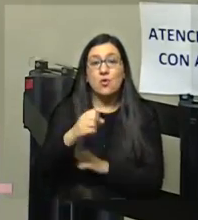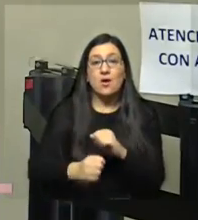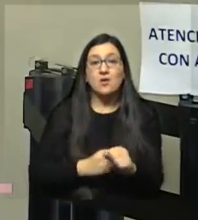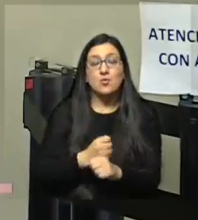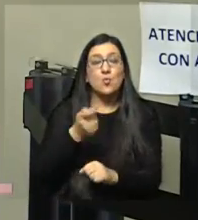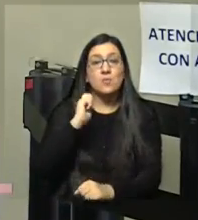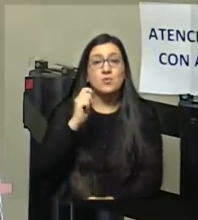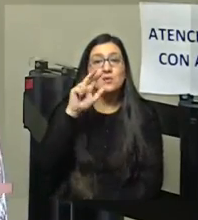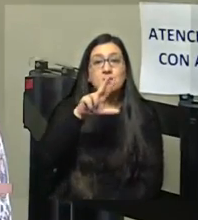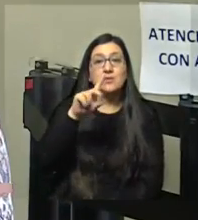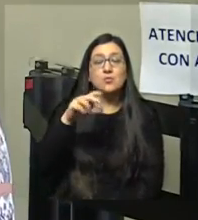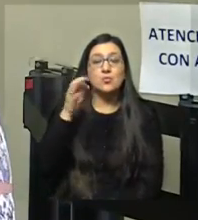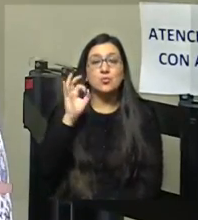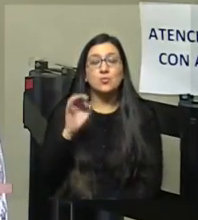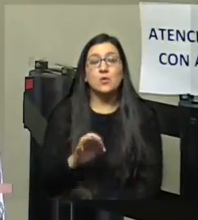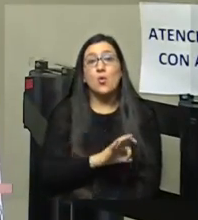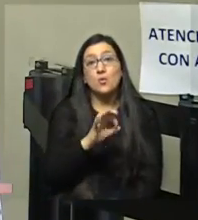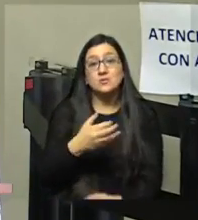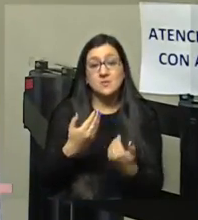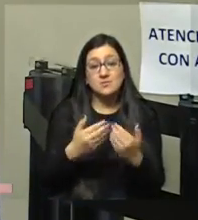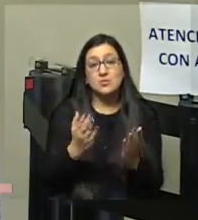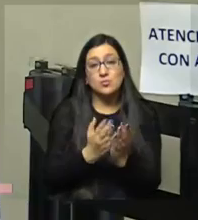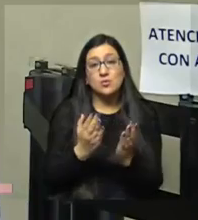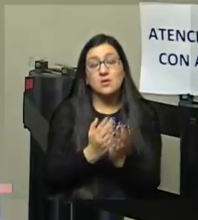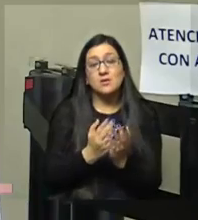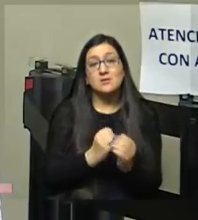ya están cursando, es hasta 28 años